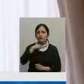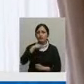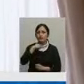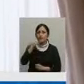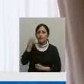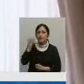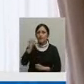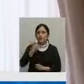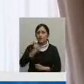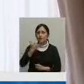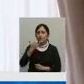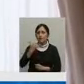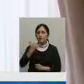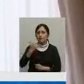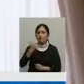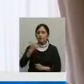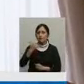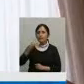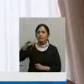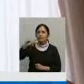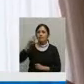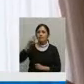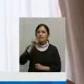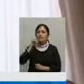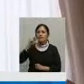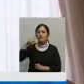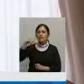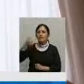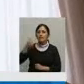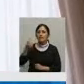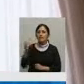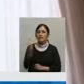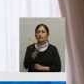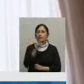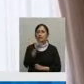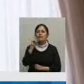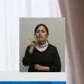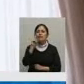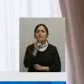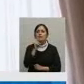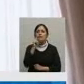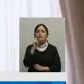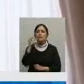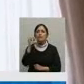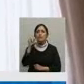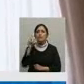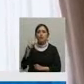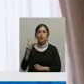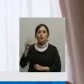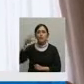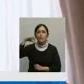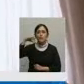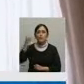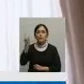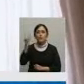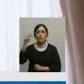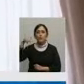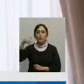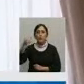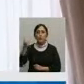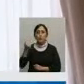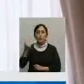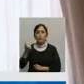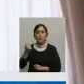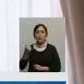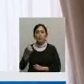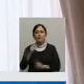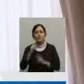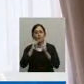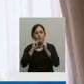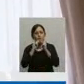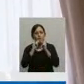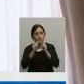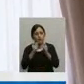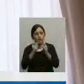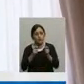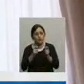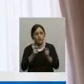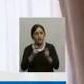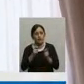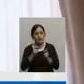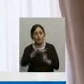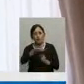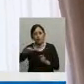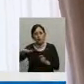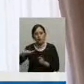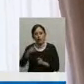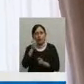Es una mina de litio en La Puna y visité a sus operaciones y